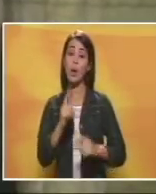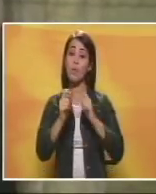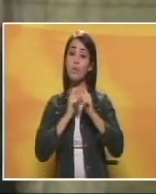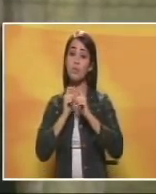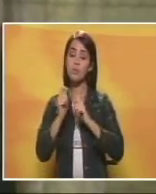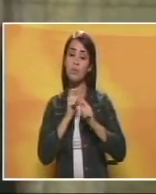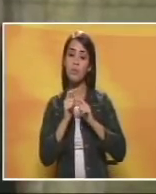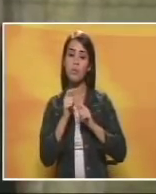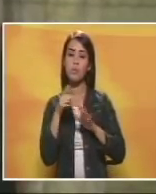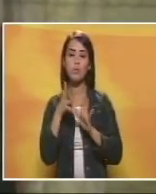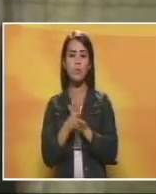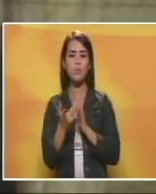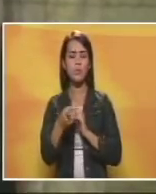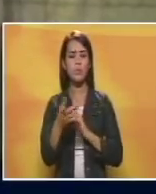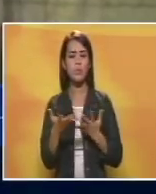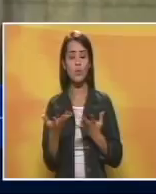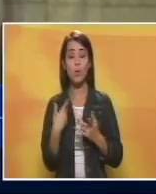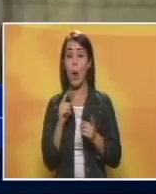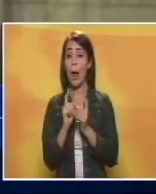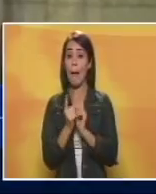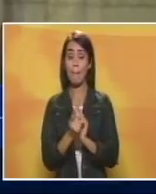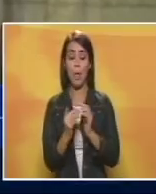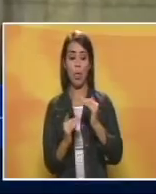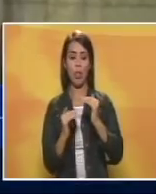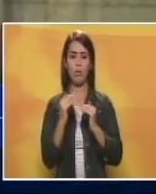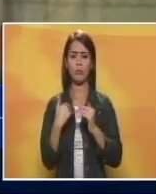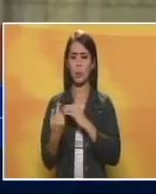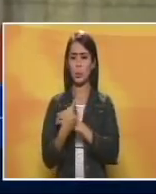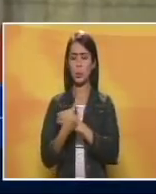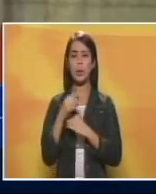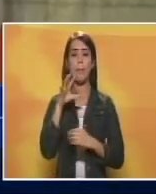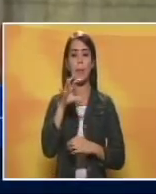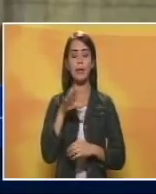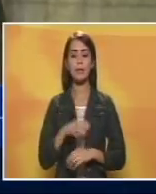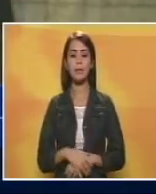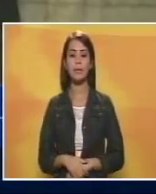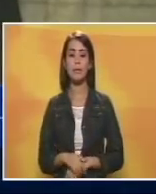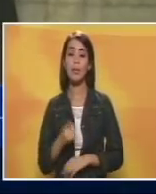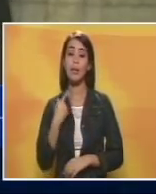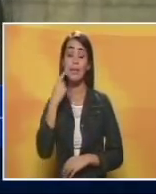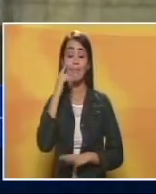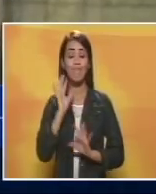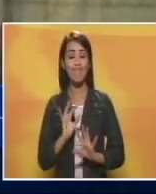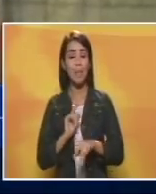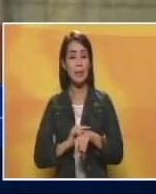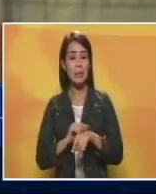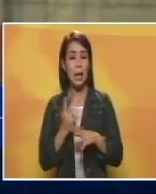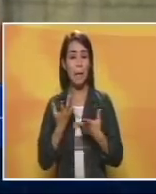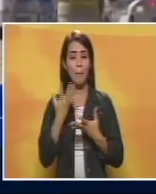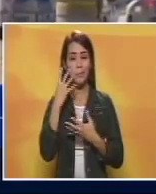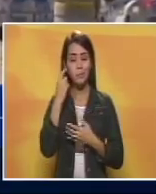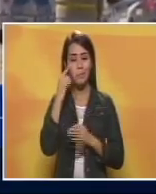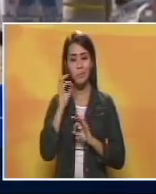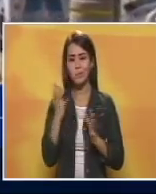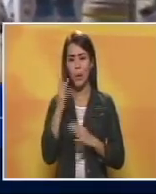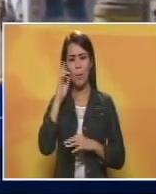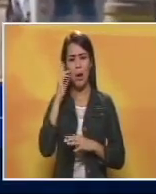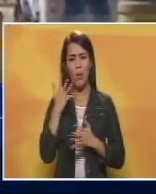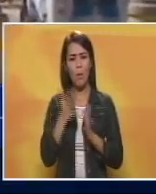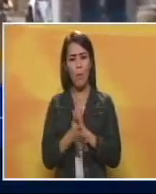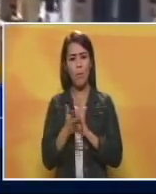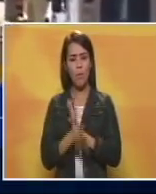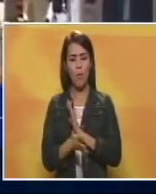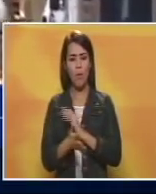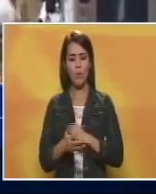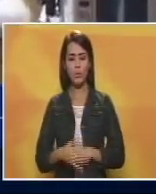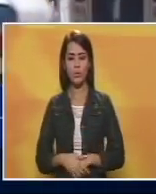destacó que el incidente no ha cambiado el nivel de amenaza en el país y aseguró que llevará tiempo entender las razones por las que el